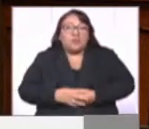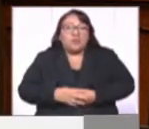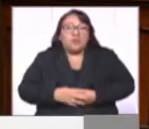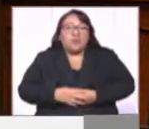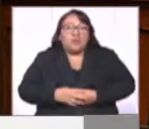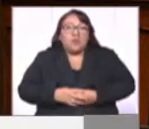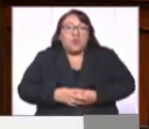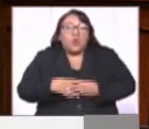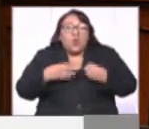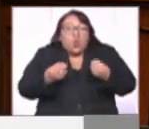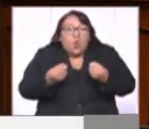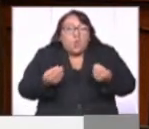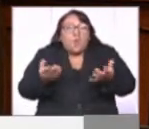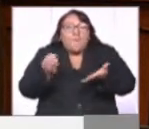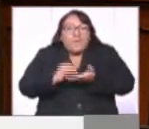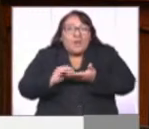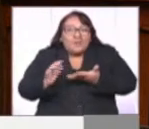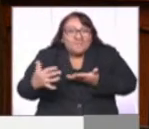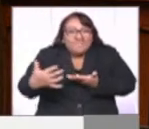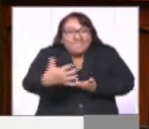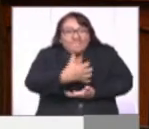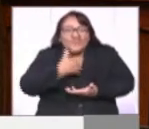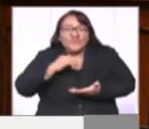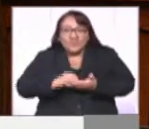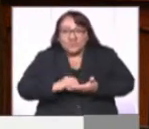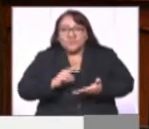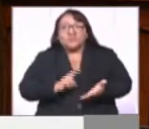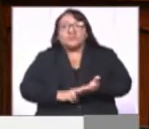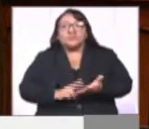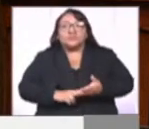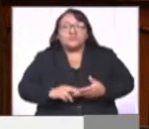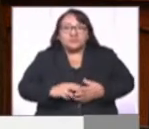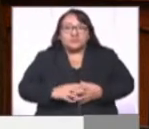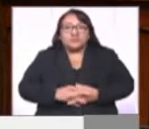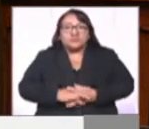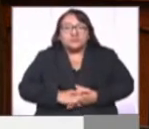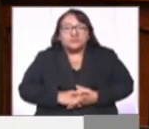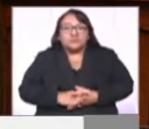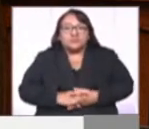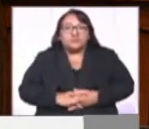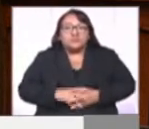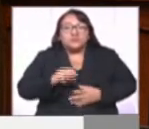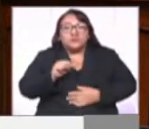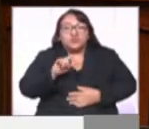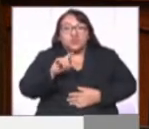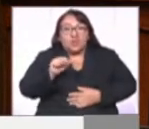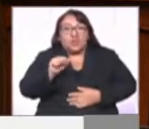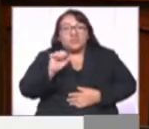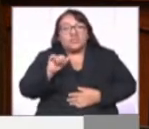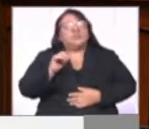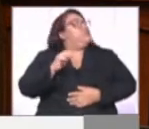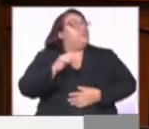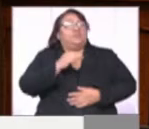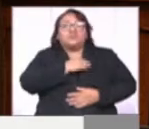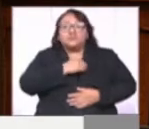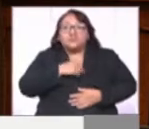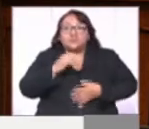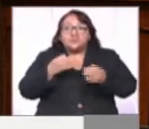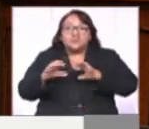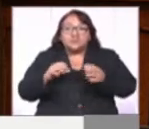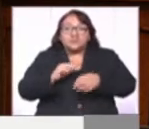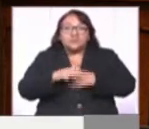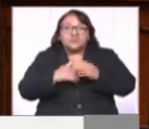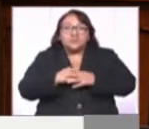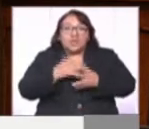cómo recaudamos la recaudación. Quedamos cortos porque la SUNAT y el Ministerio de Economía hacen su trabajo con el tema